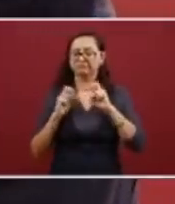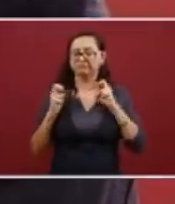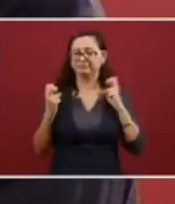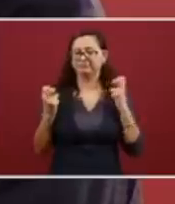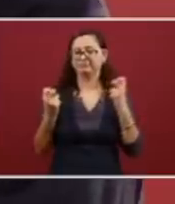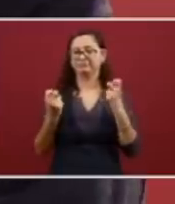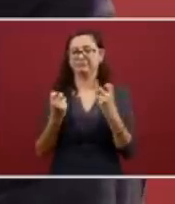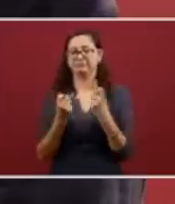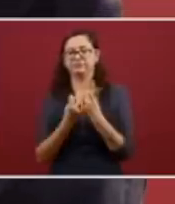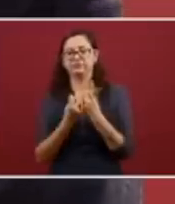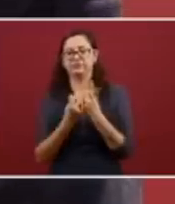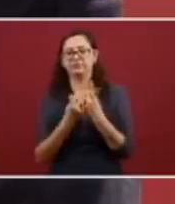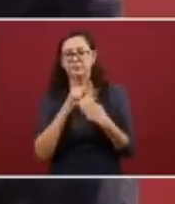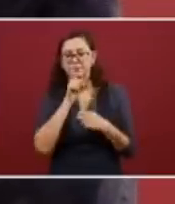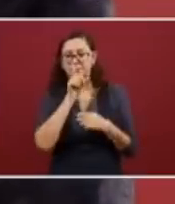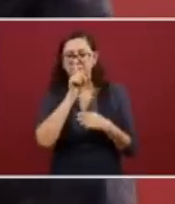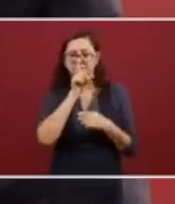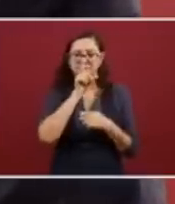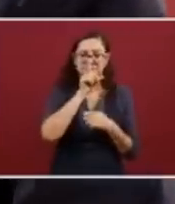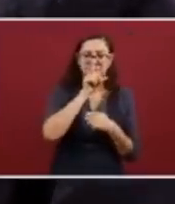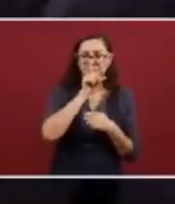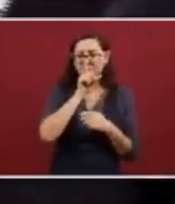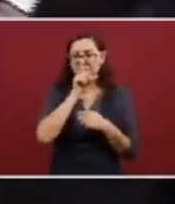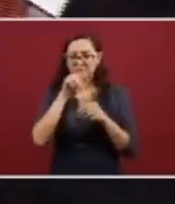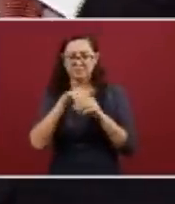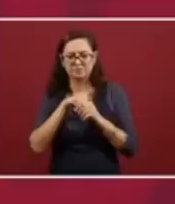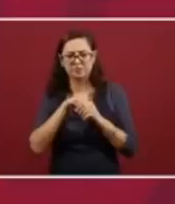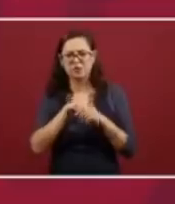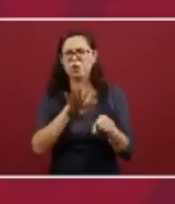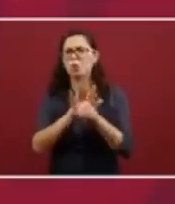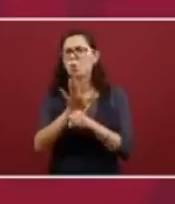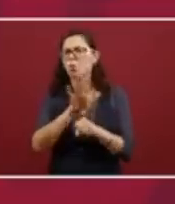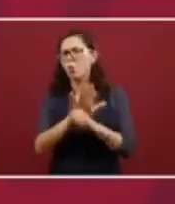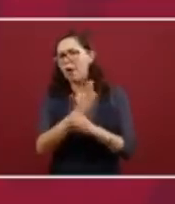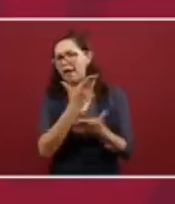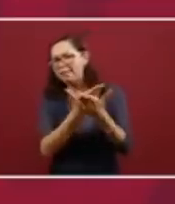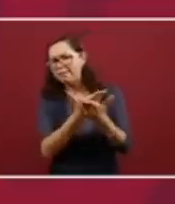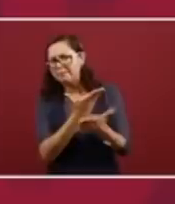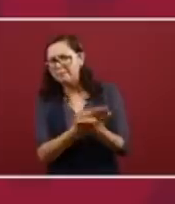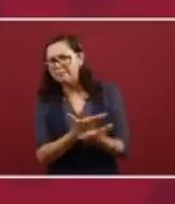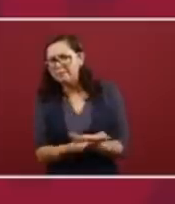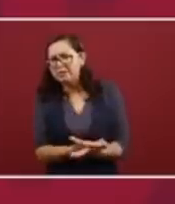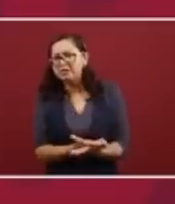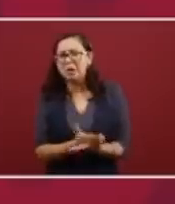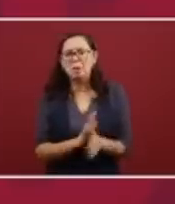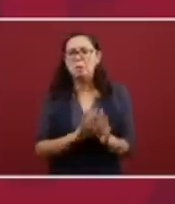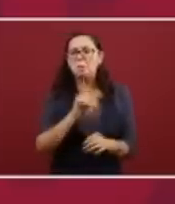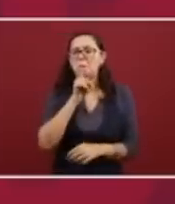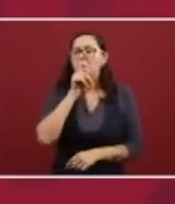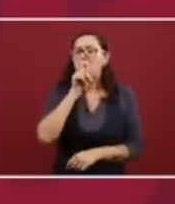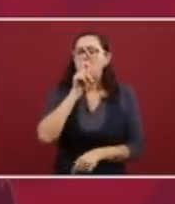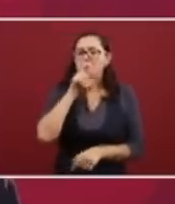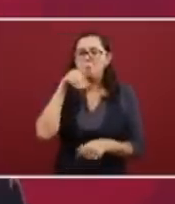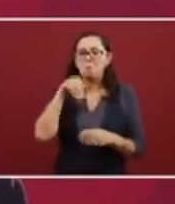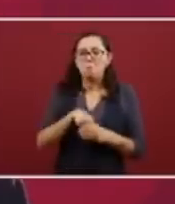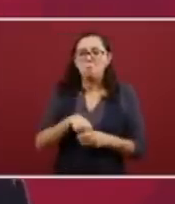no se daba a conocer cuál era el pliego petitorio que se negociaba